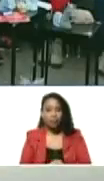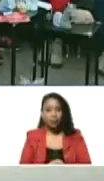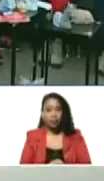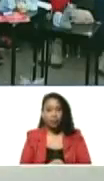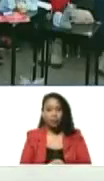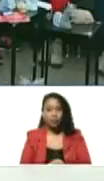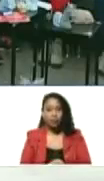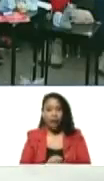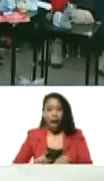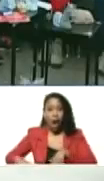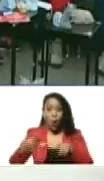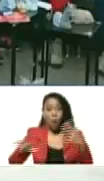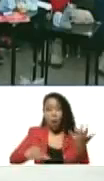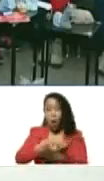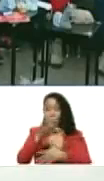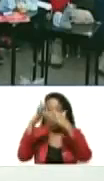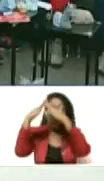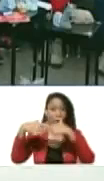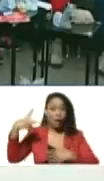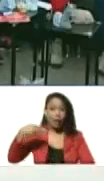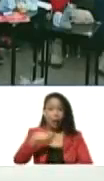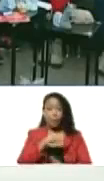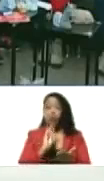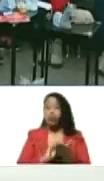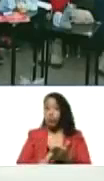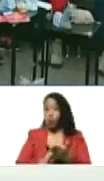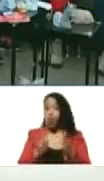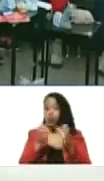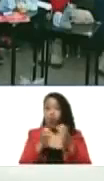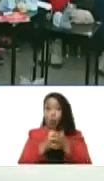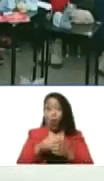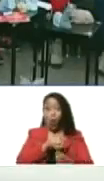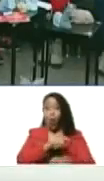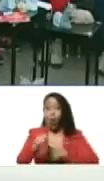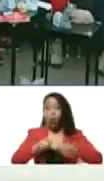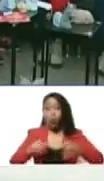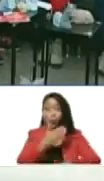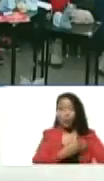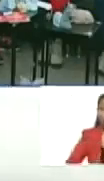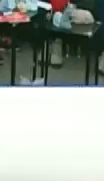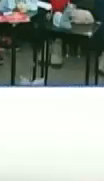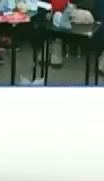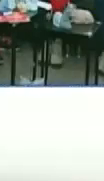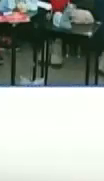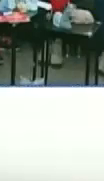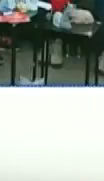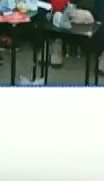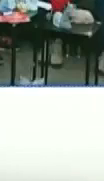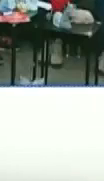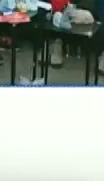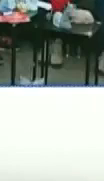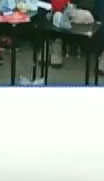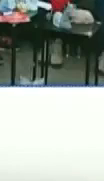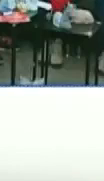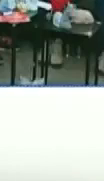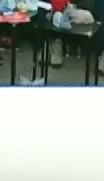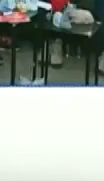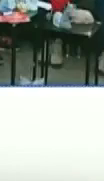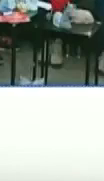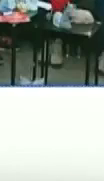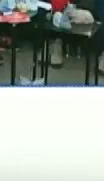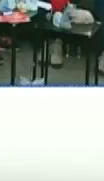En la zona de la catástrofe de Tejería instalamos un puesto de comando presidencial y funciona a las 24 horas del día. Allá